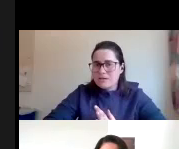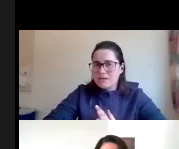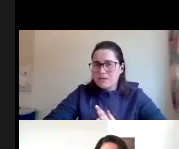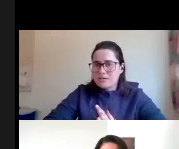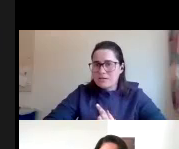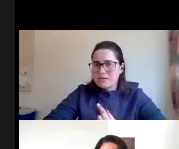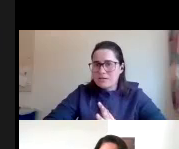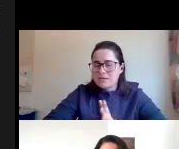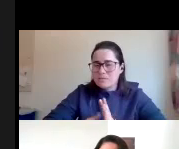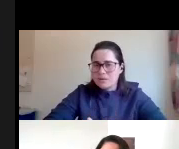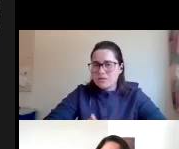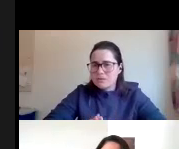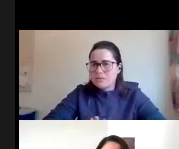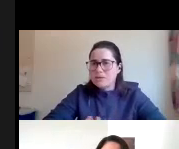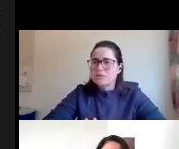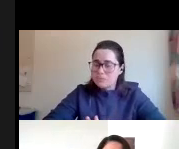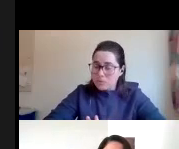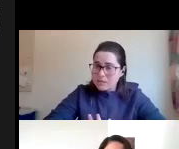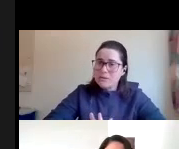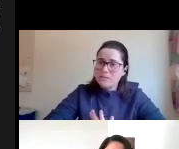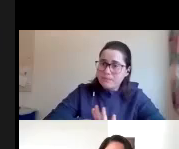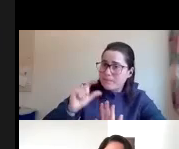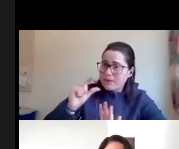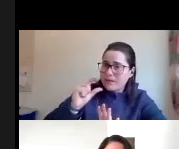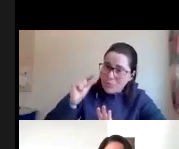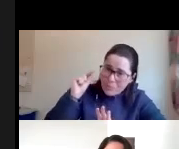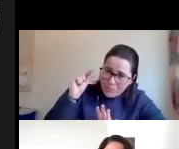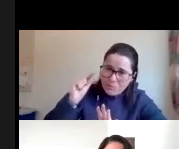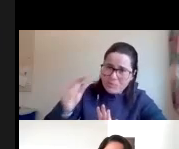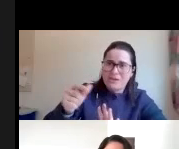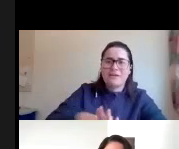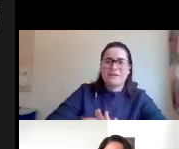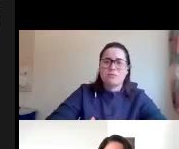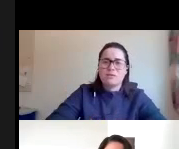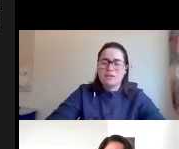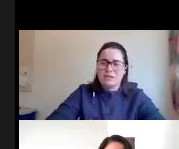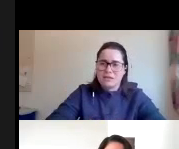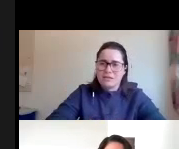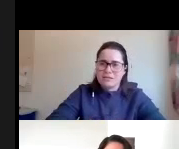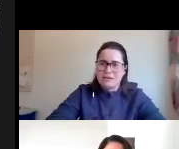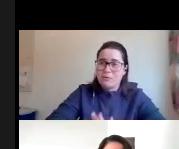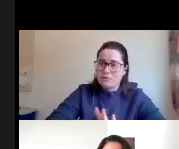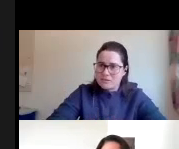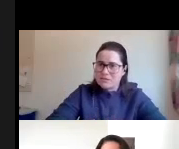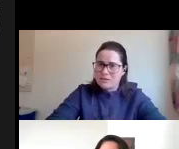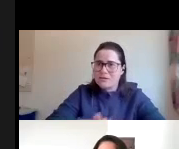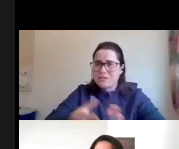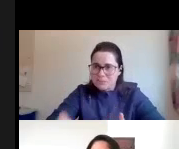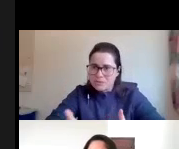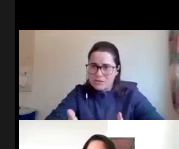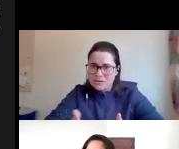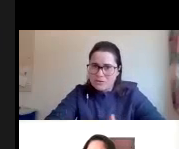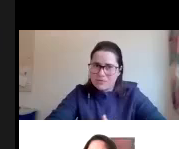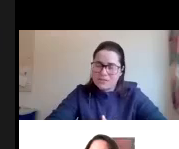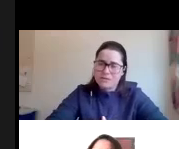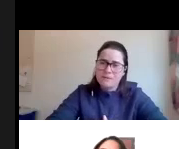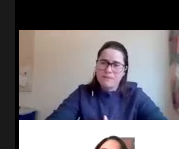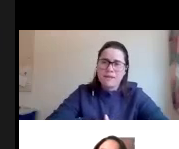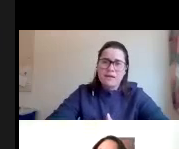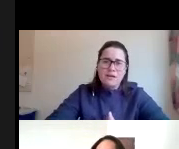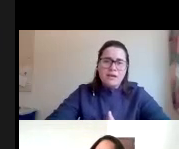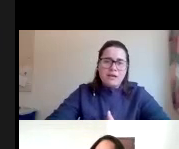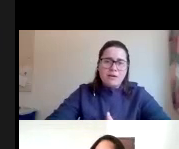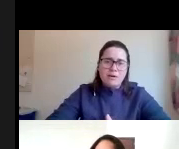Que espero, bueno, voy a hacer un pequeño, muy breve resumen de qué es eutrofización y cuál es el proceso de